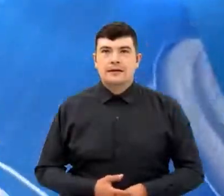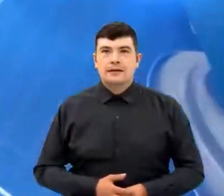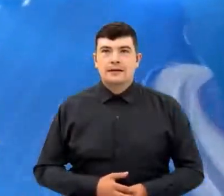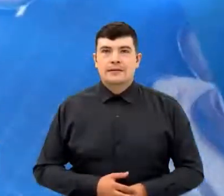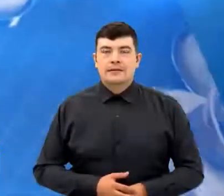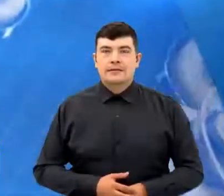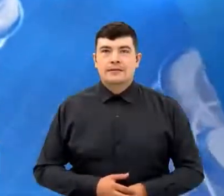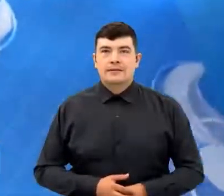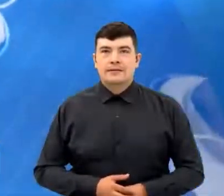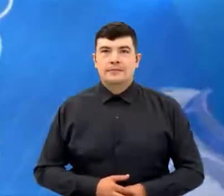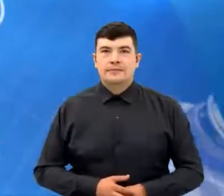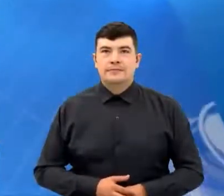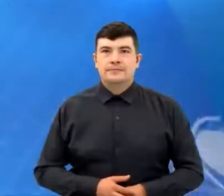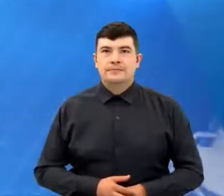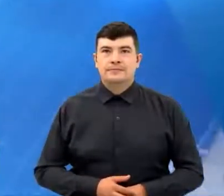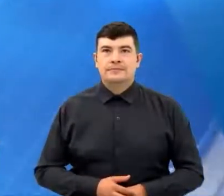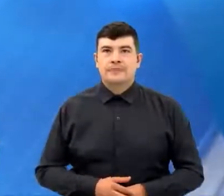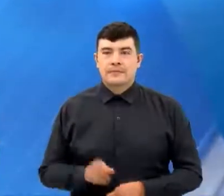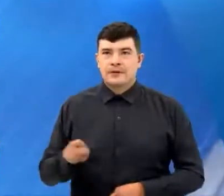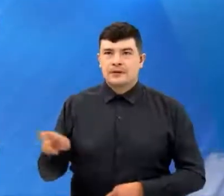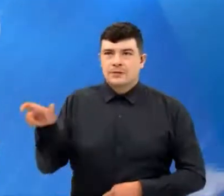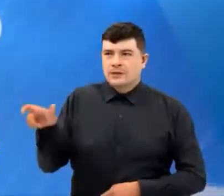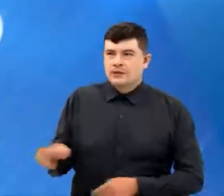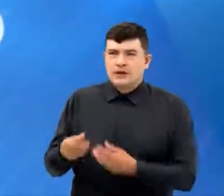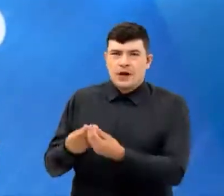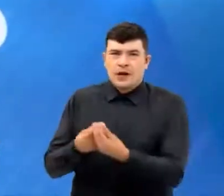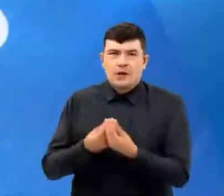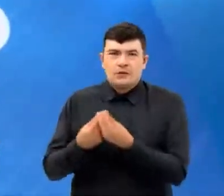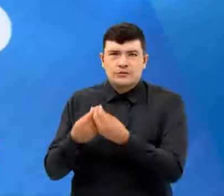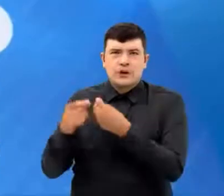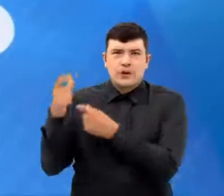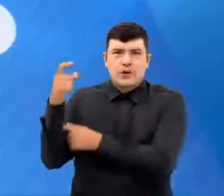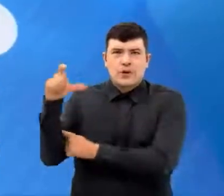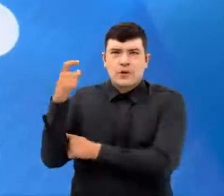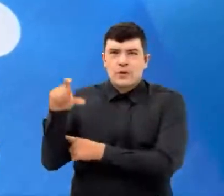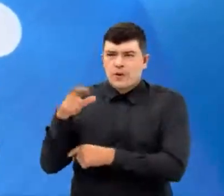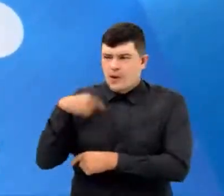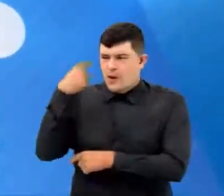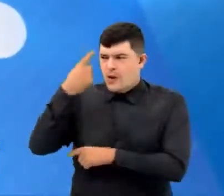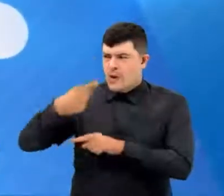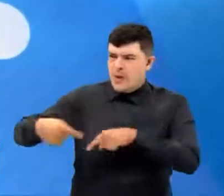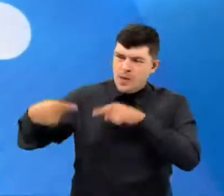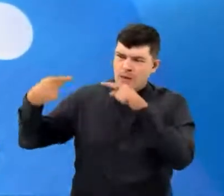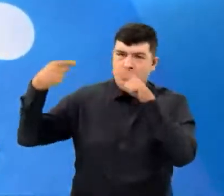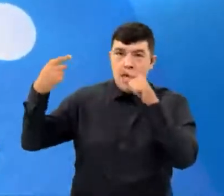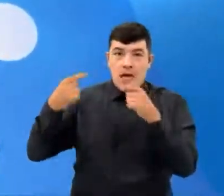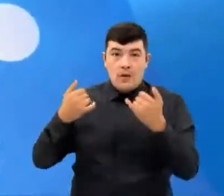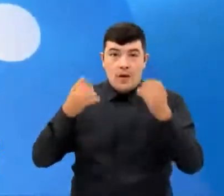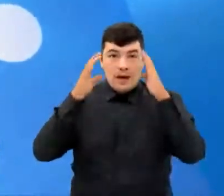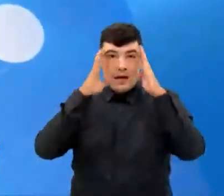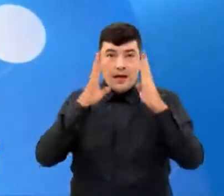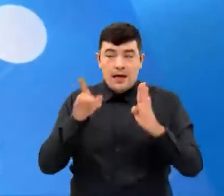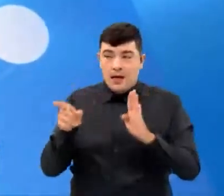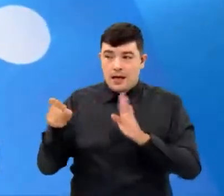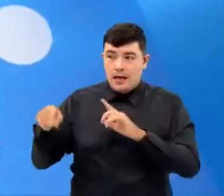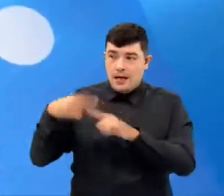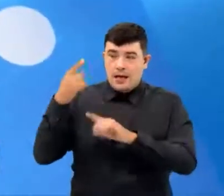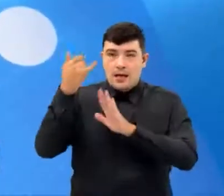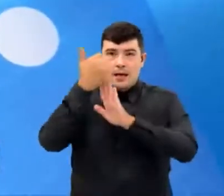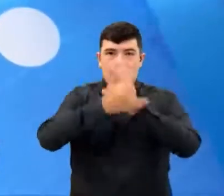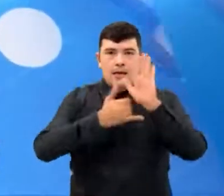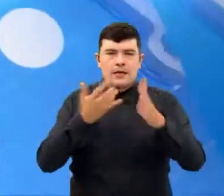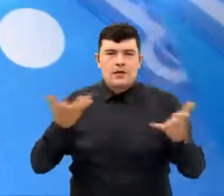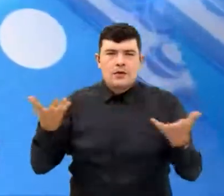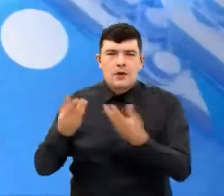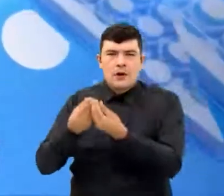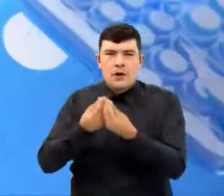Álvaro Radal, presidente del Consejo de Cúcuta, encarando y tratando de golpear. Atención a estas imágenes que nos llegan del Consejo